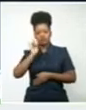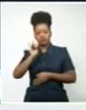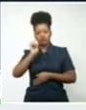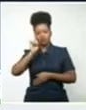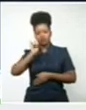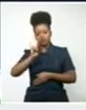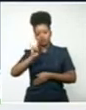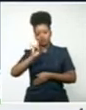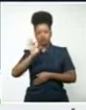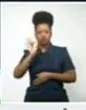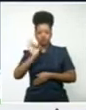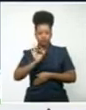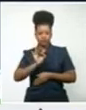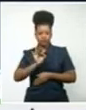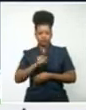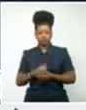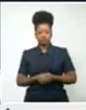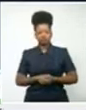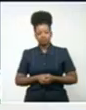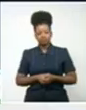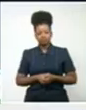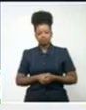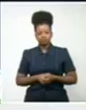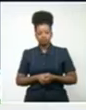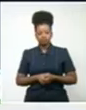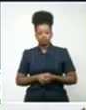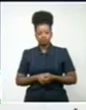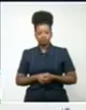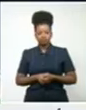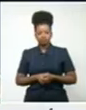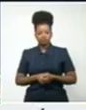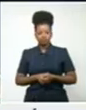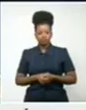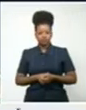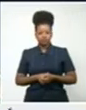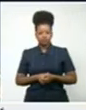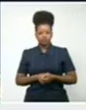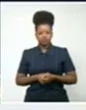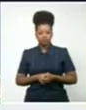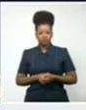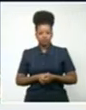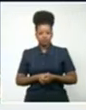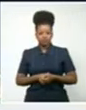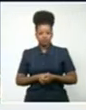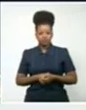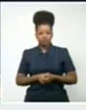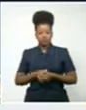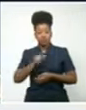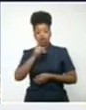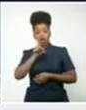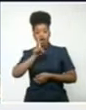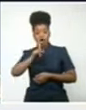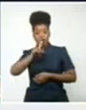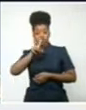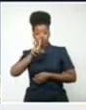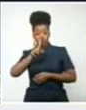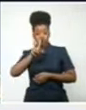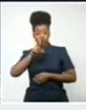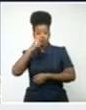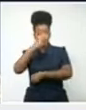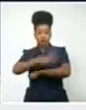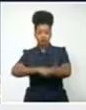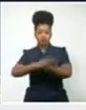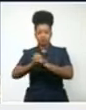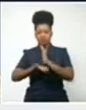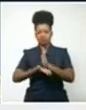5,79%. Eso hay que decir que hay 12 países que están por encima de la tasa